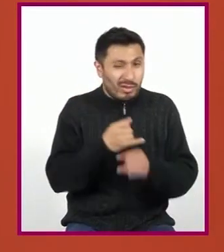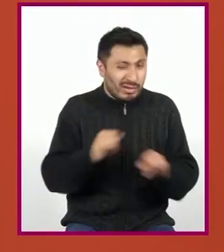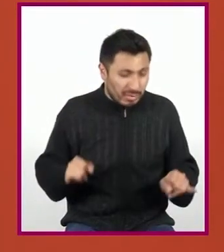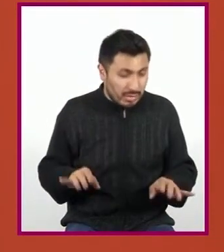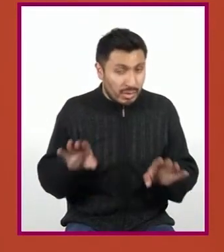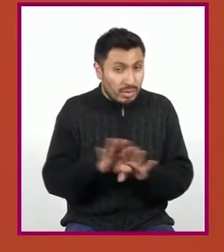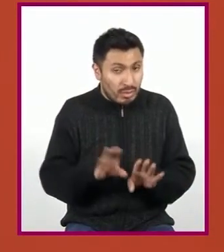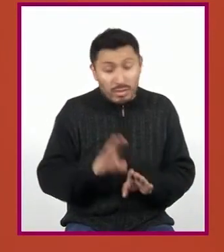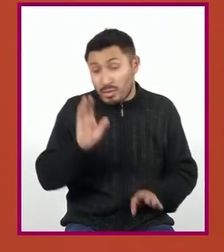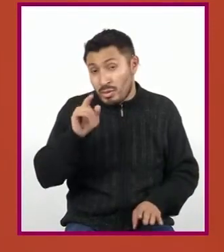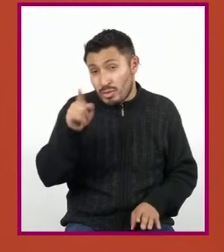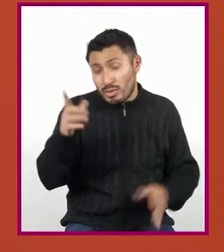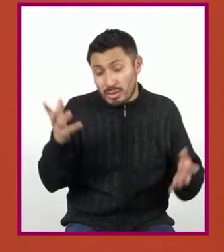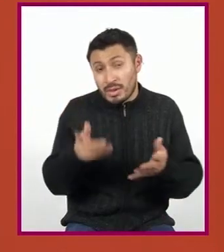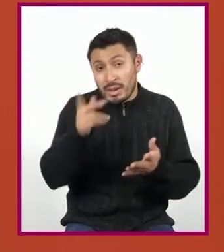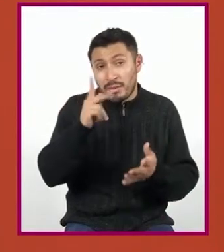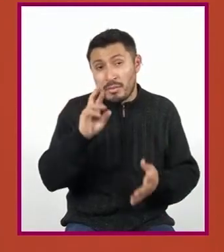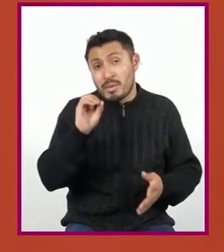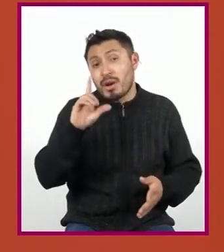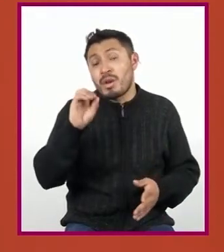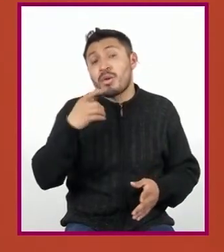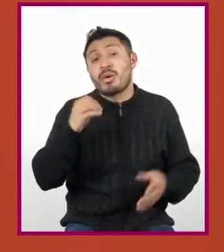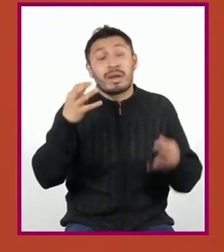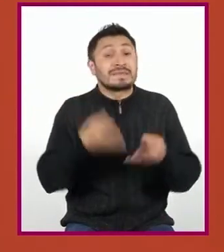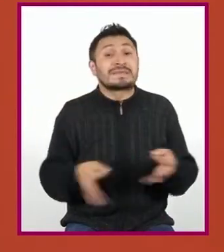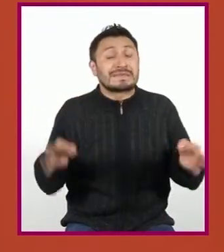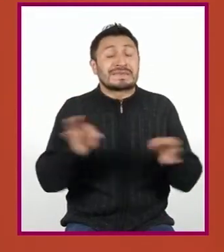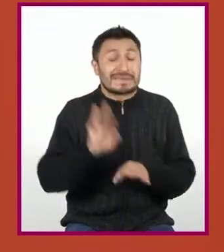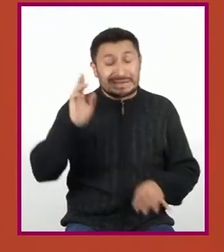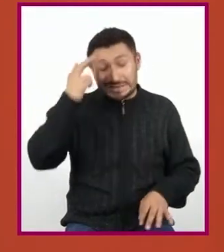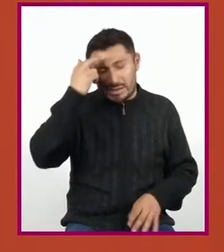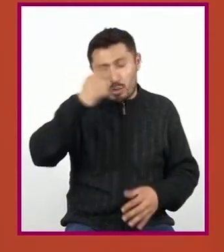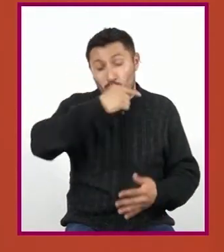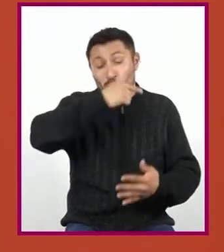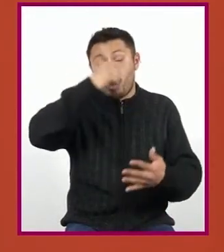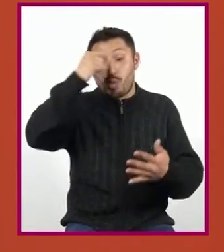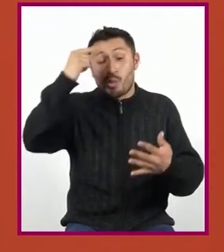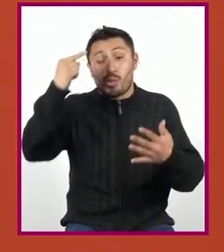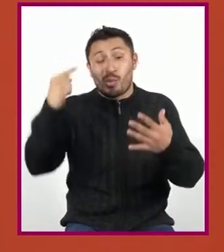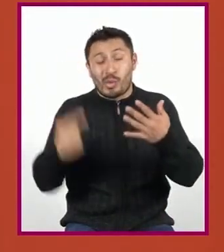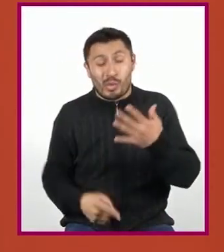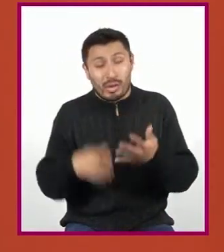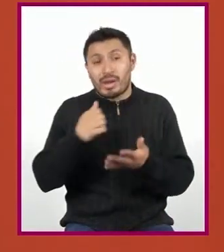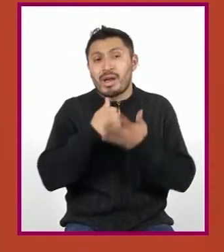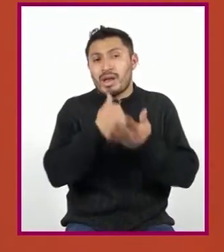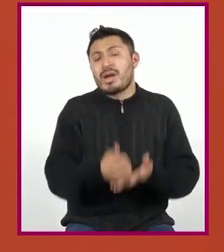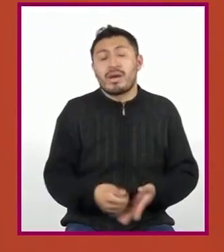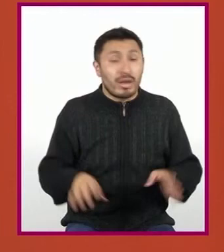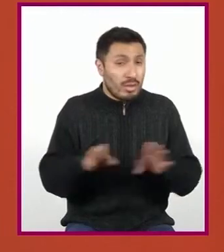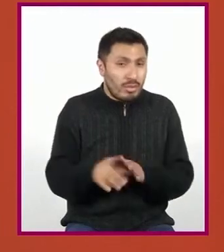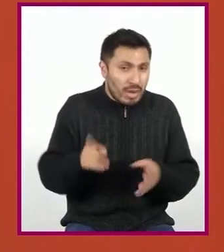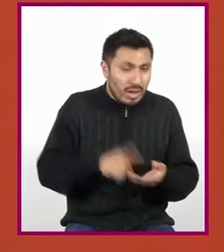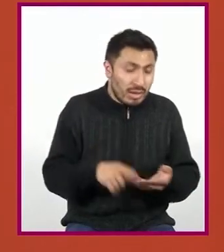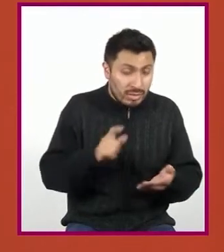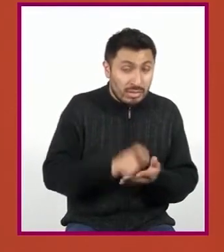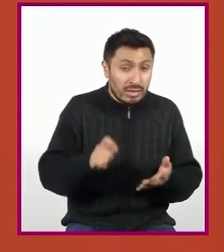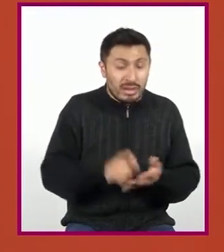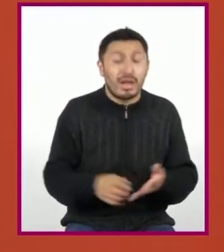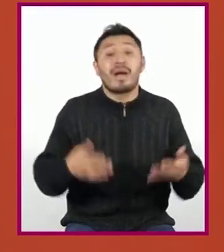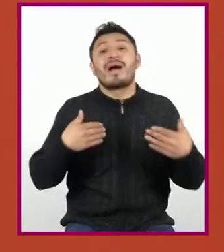Desea además que fijemos nuestra atención en el contenido de la obra y así despertar nuestro interés en su